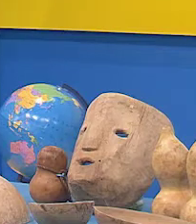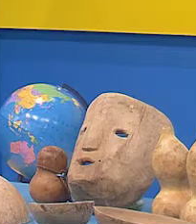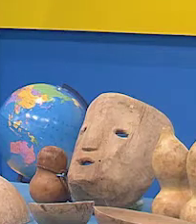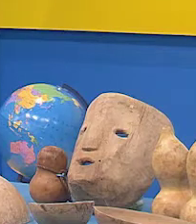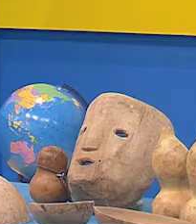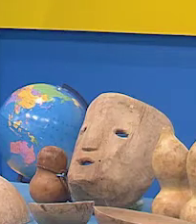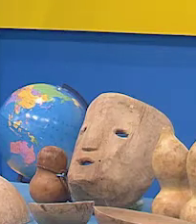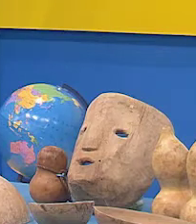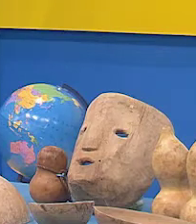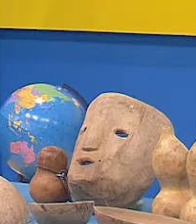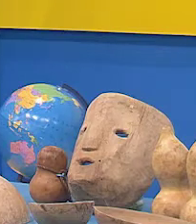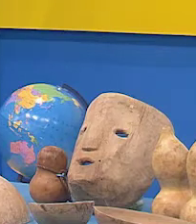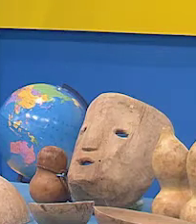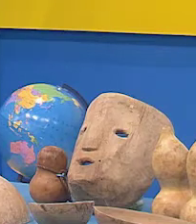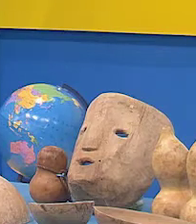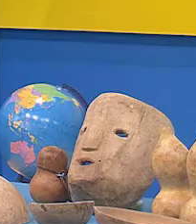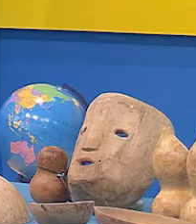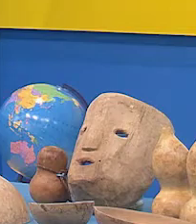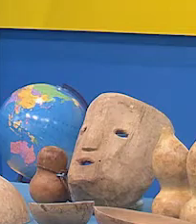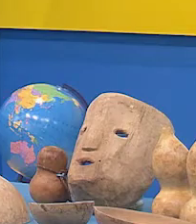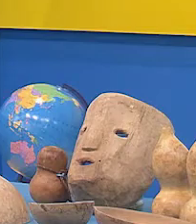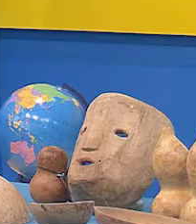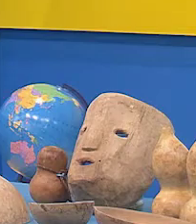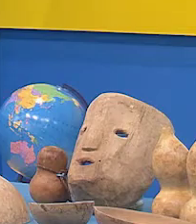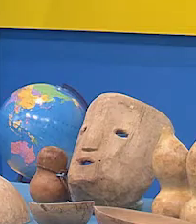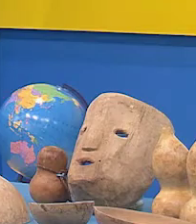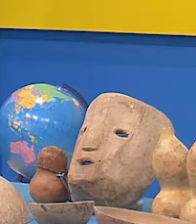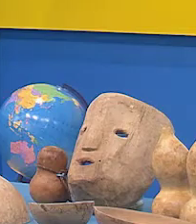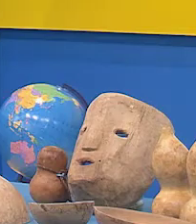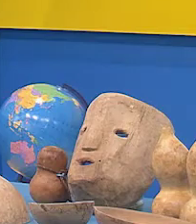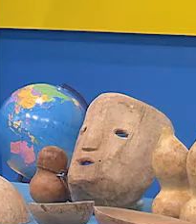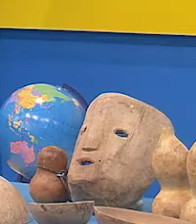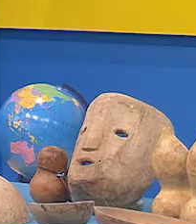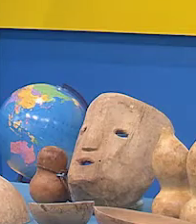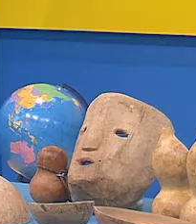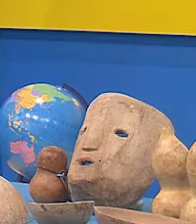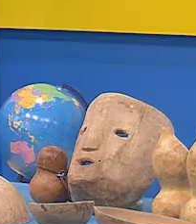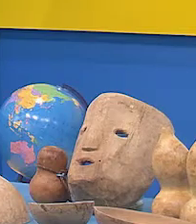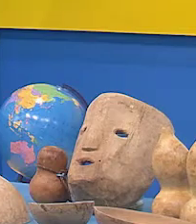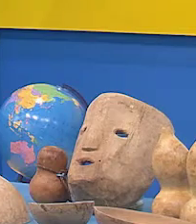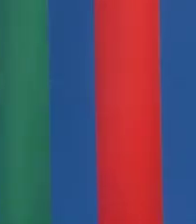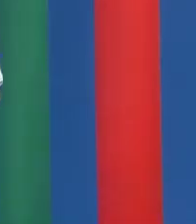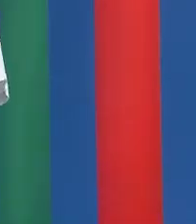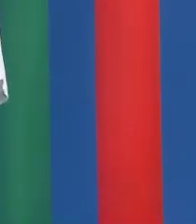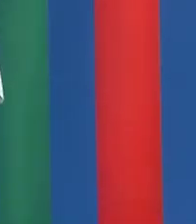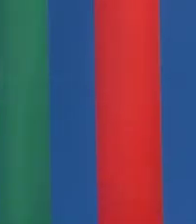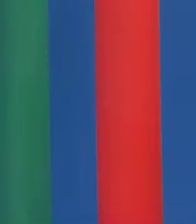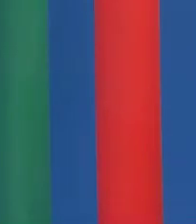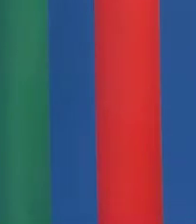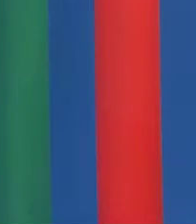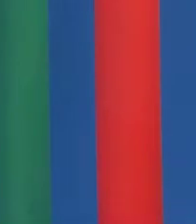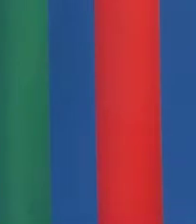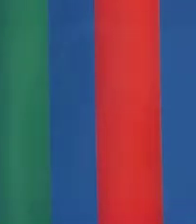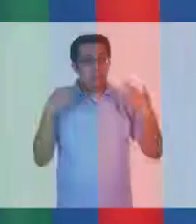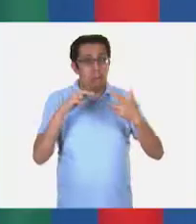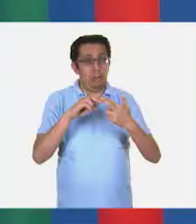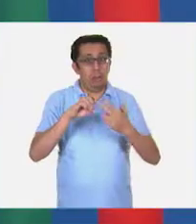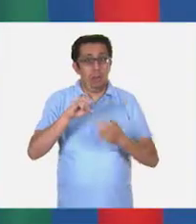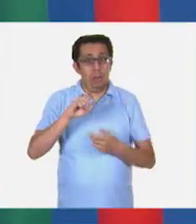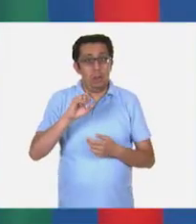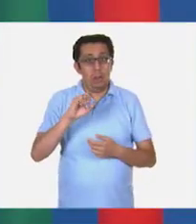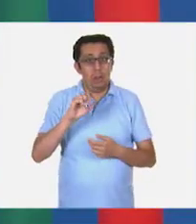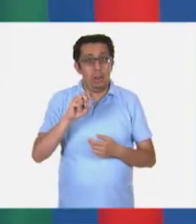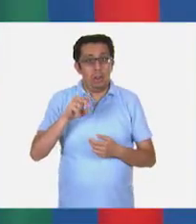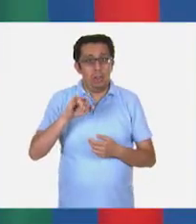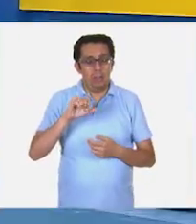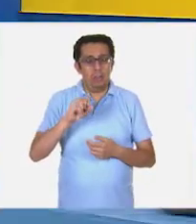tatsigitsala, chotoyona. Kono tachiningo ze, que Dios coge. Maestro Dionisio, gracias por haber estado